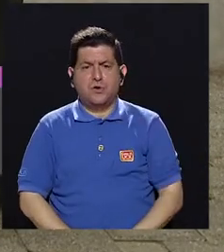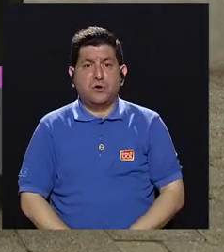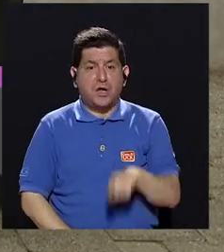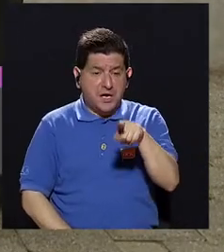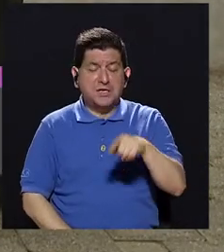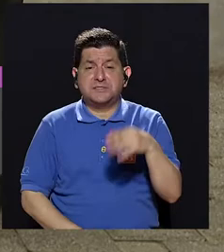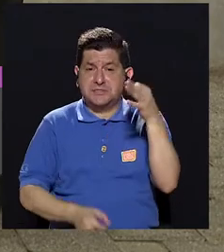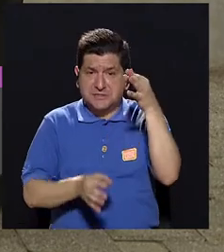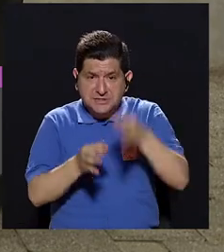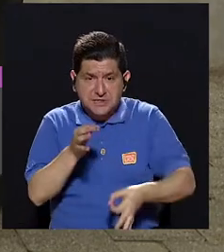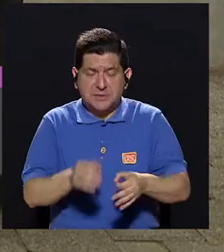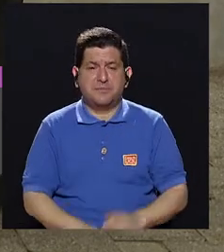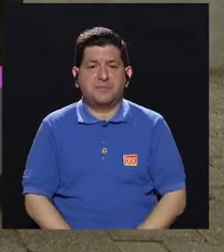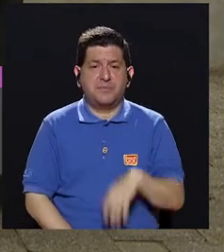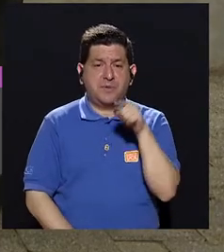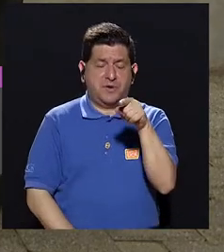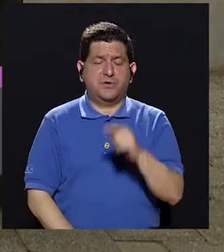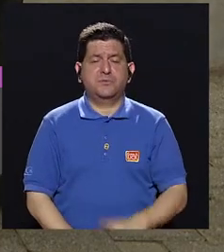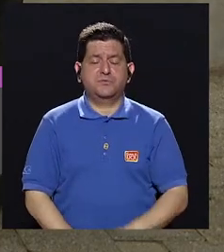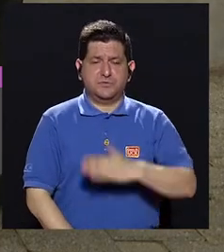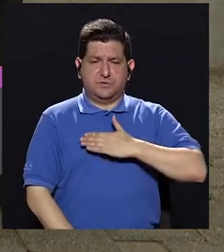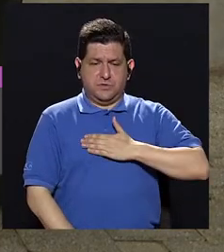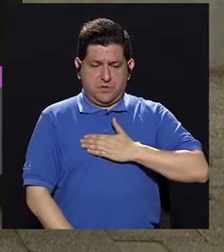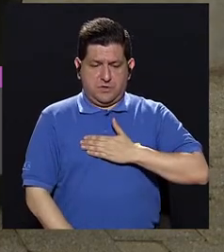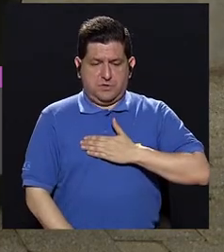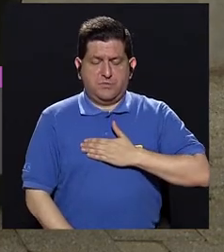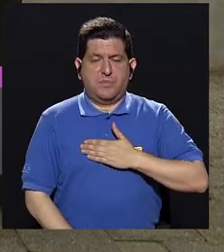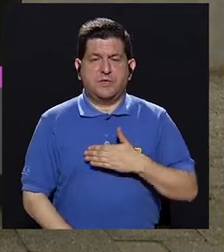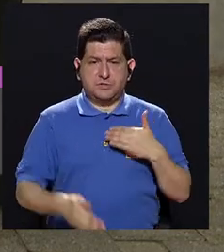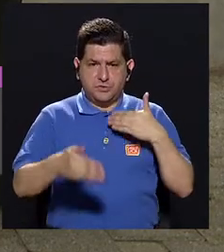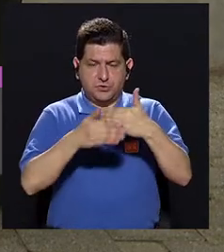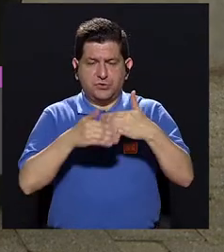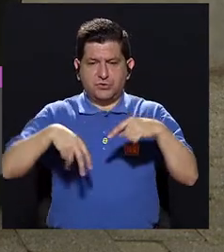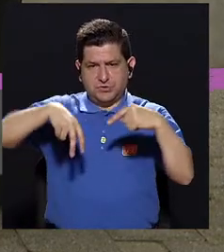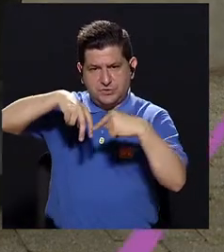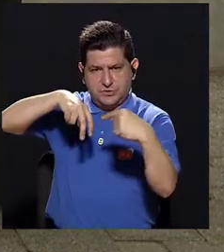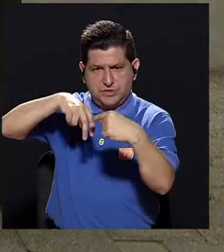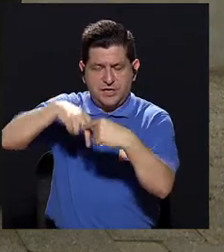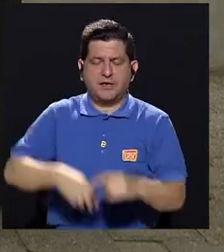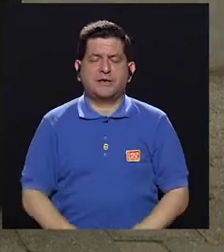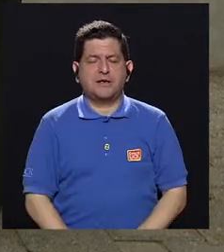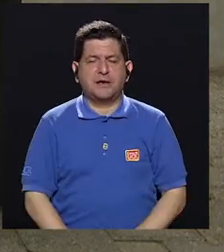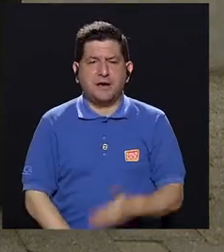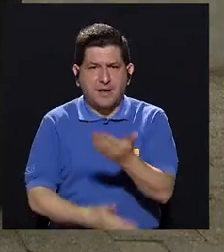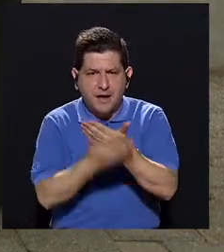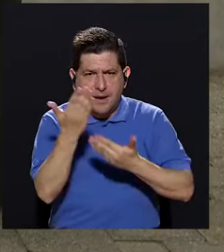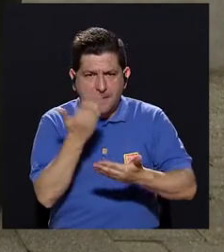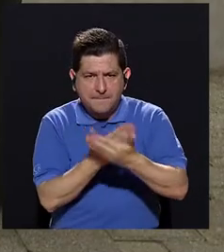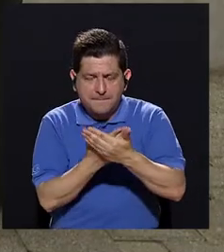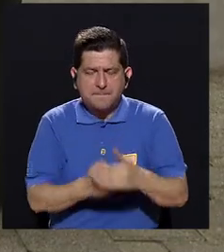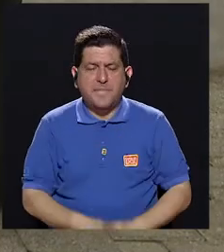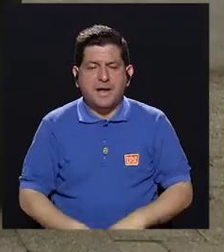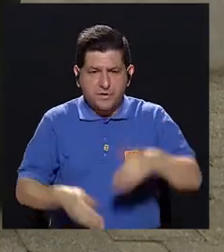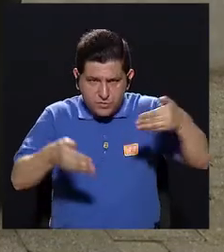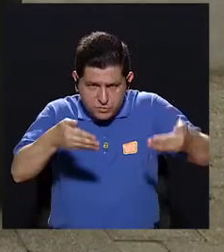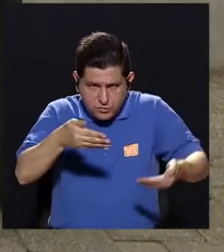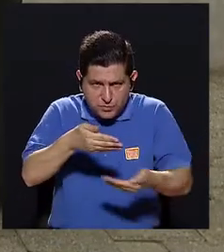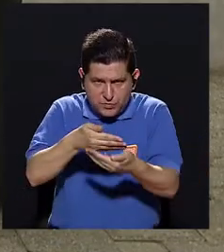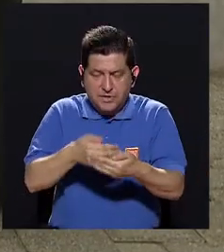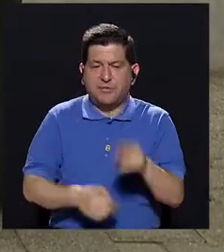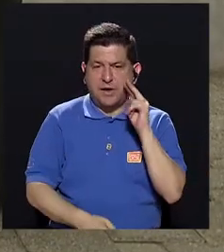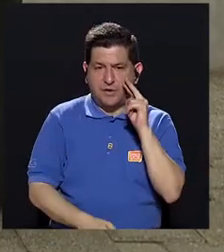básico, que simplemente es tu pecho se hace adelante donde están las rodillas, tus manos pasan por debajo de las piernas a sacarlas un